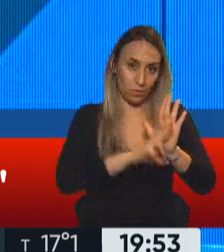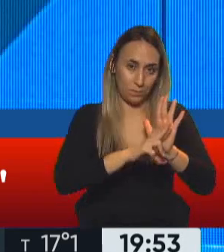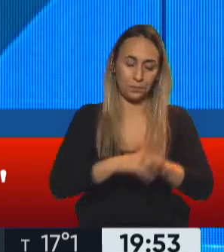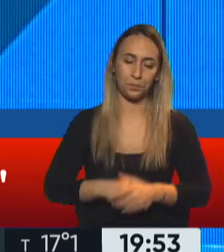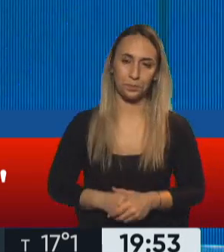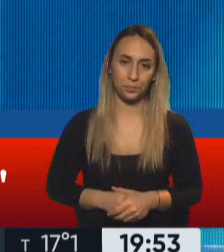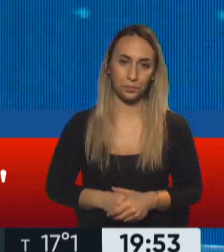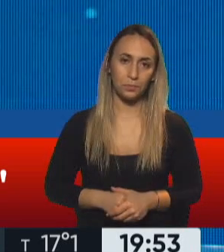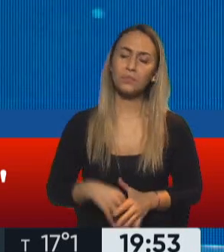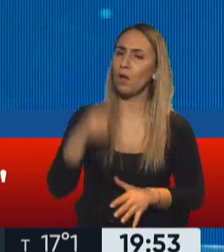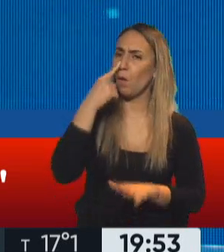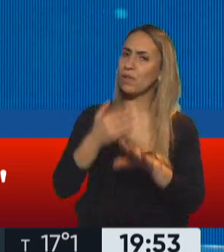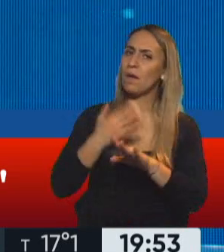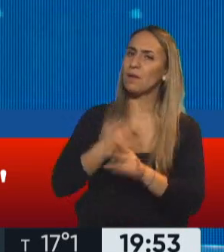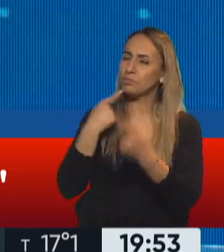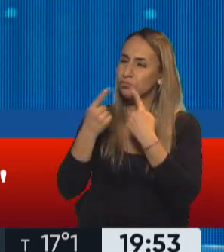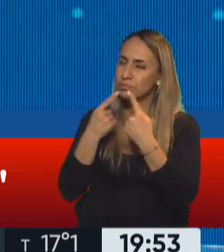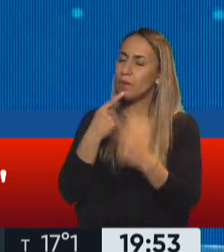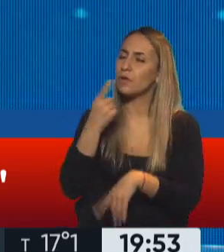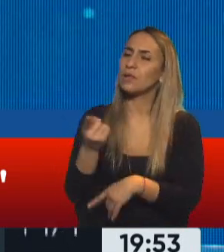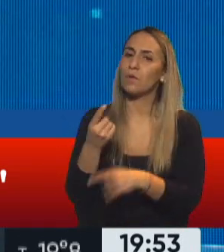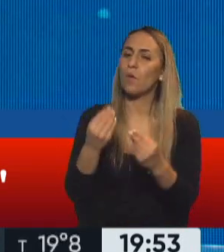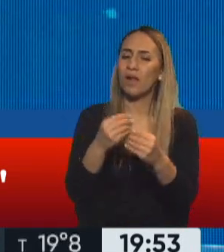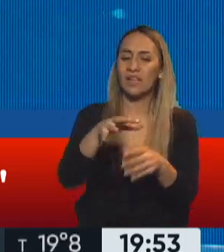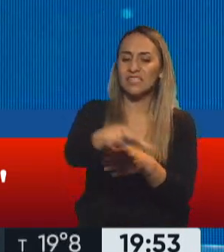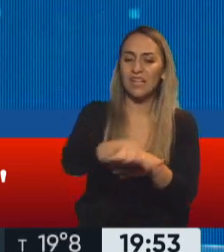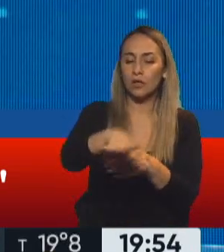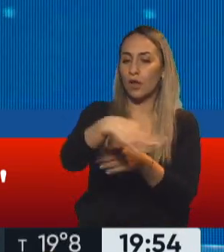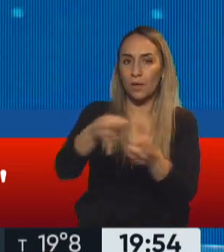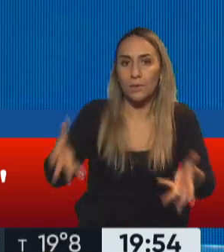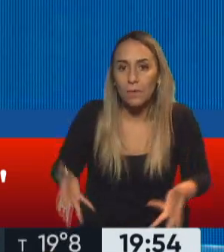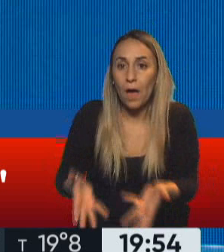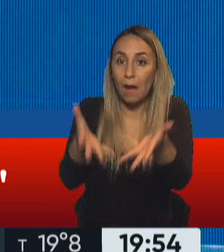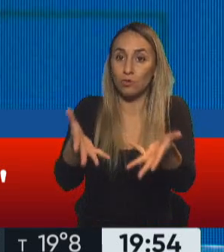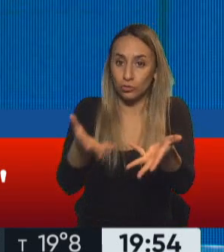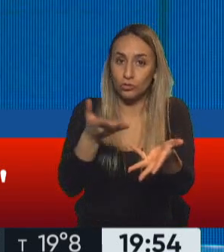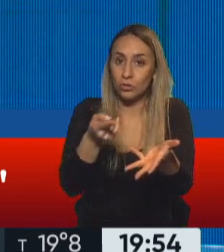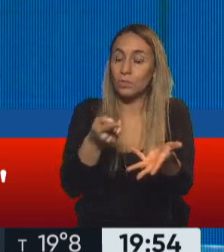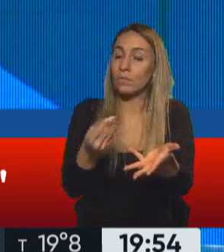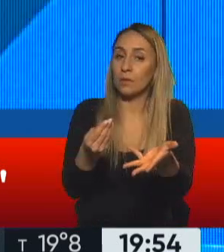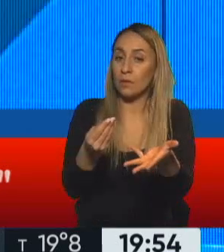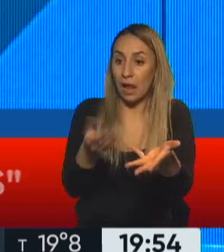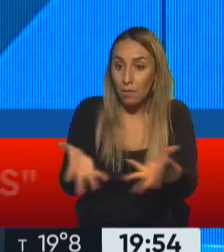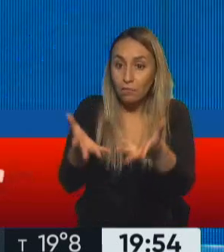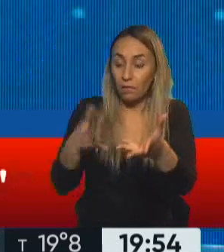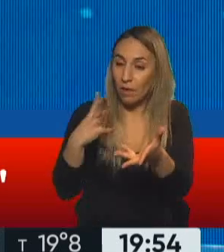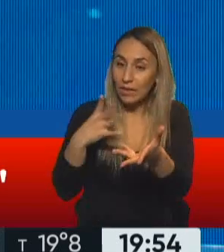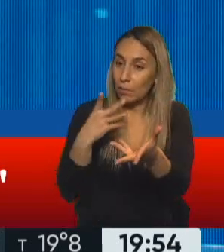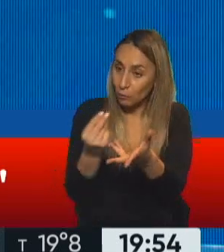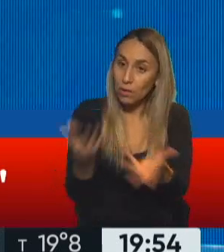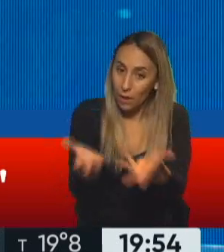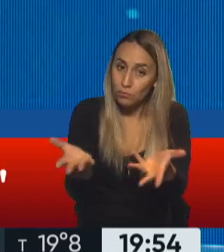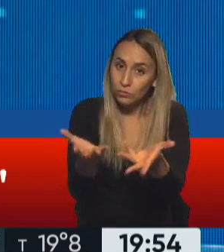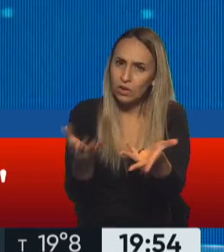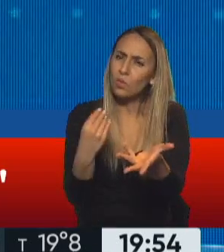le preguntábamos a qué sector de la sociedad había que empujar, si es que existía alguno, para que fuera a vacunarse. En ese